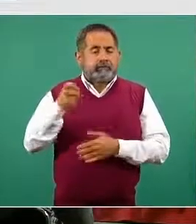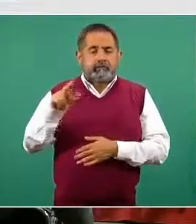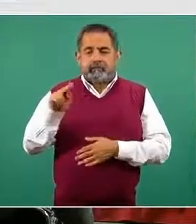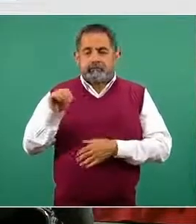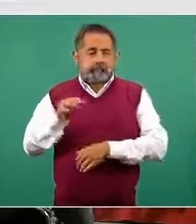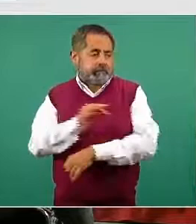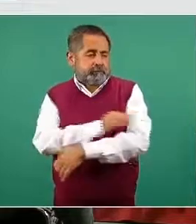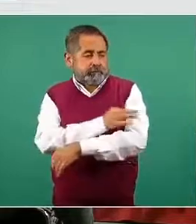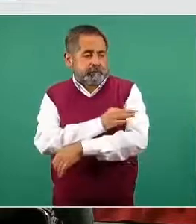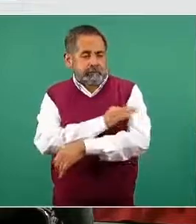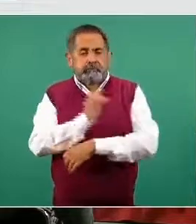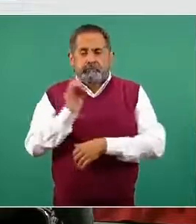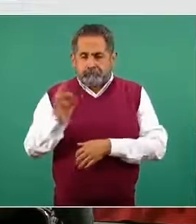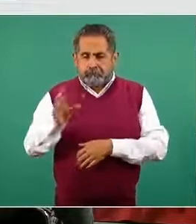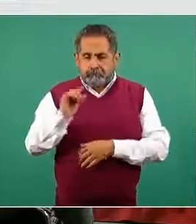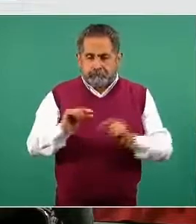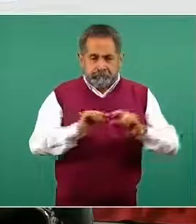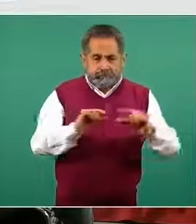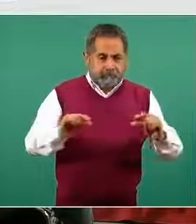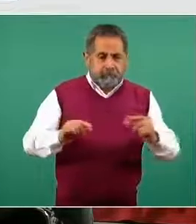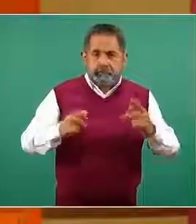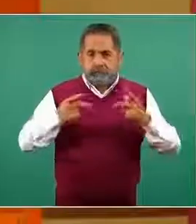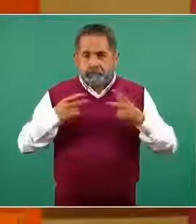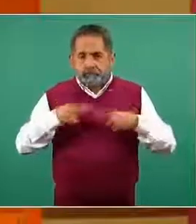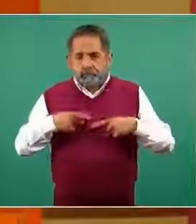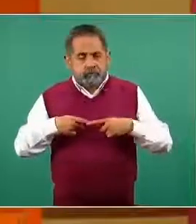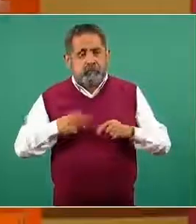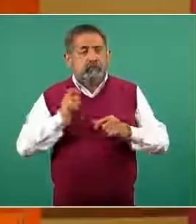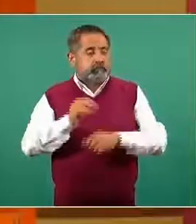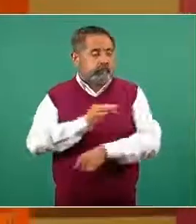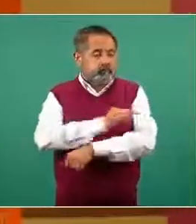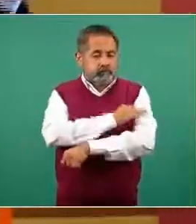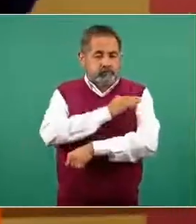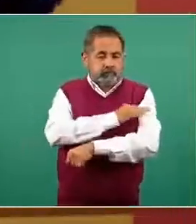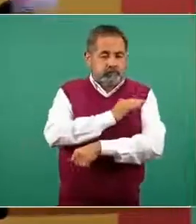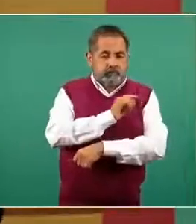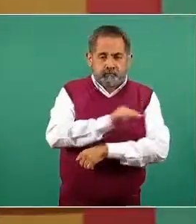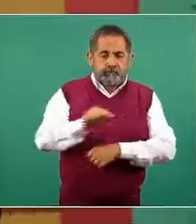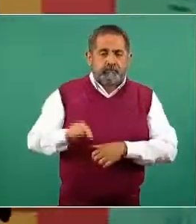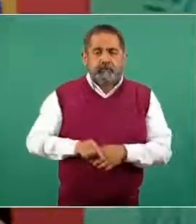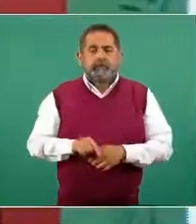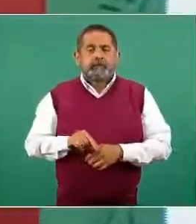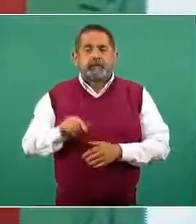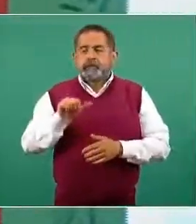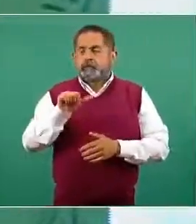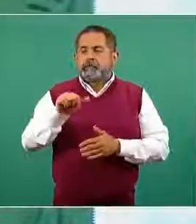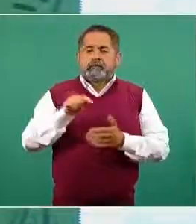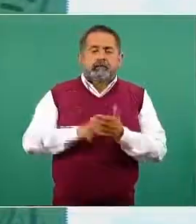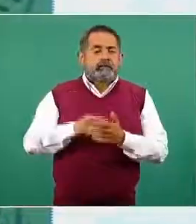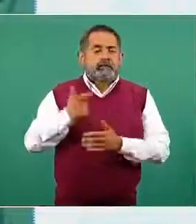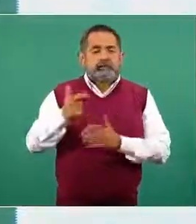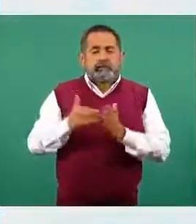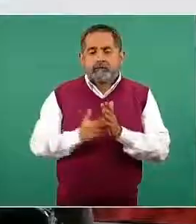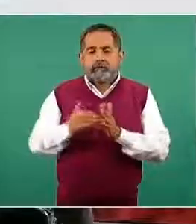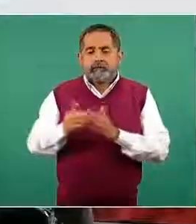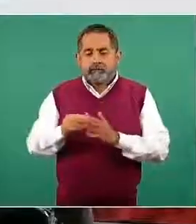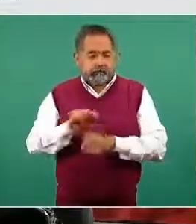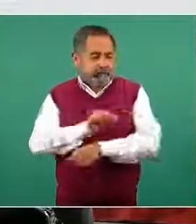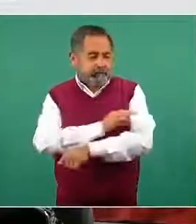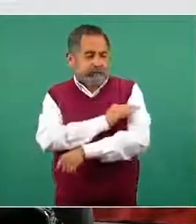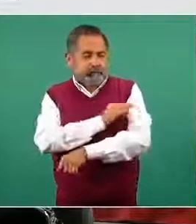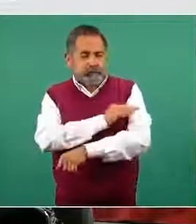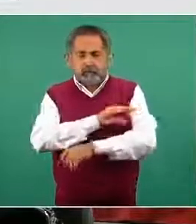16.687.189 dosis. Estas no son personas, estas son dosis aplicadas, 16.7 millones de